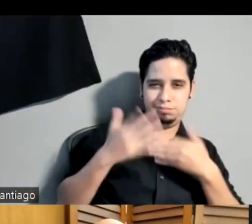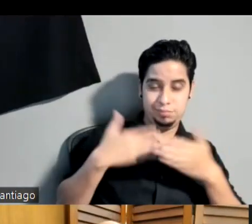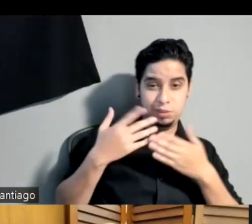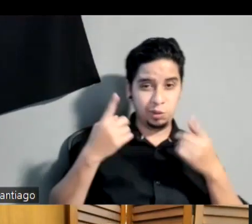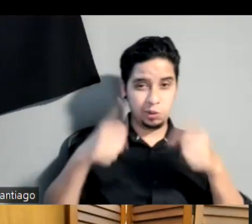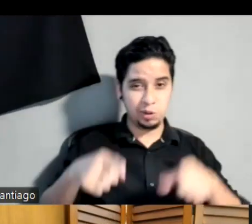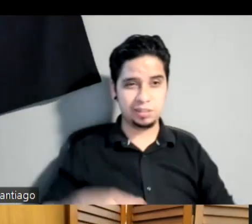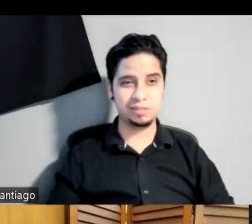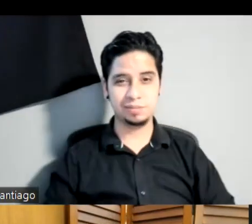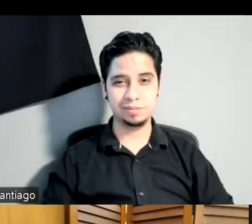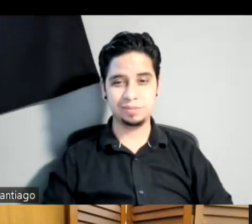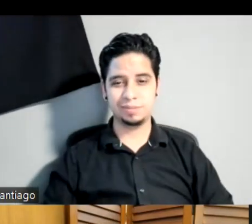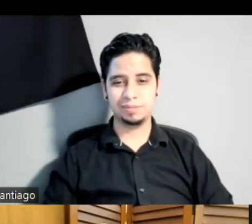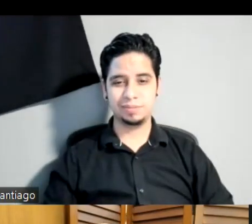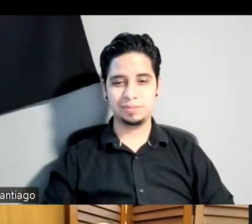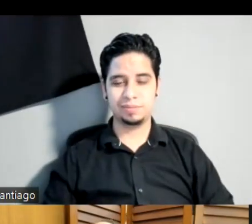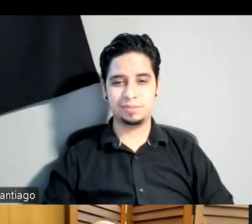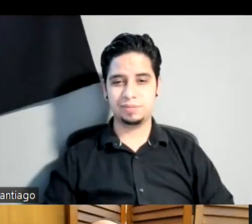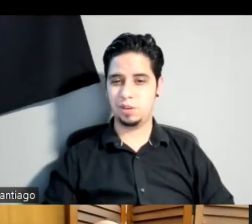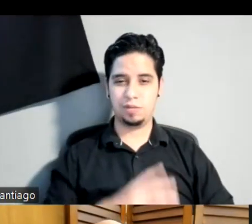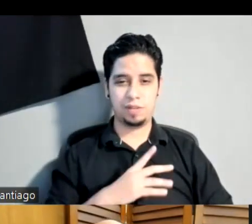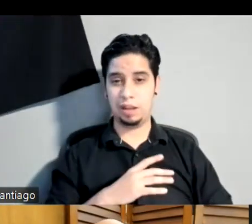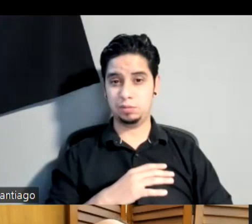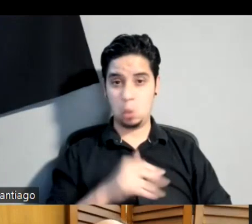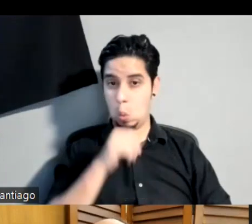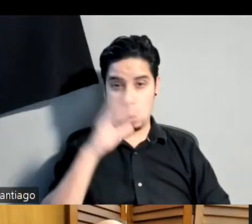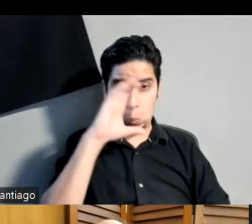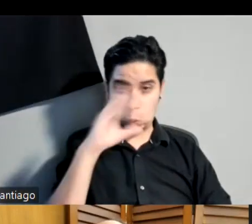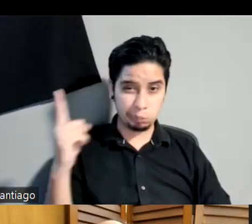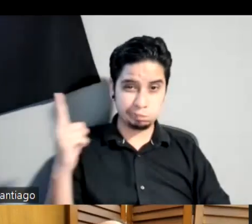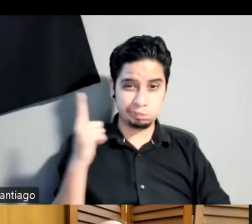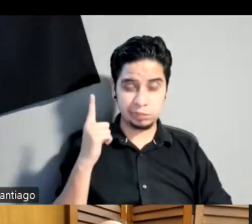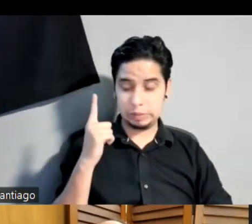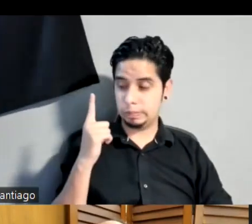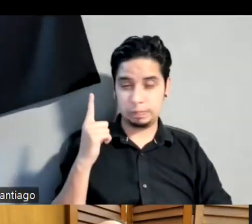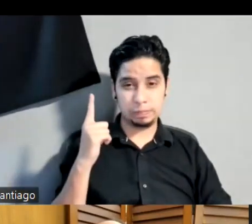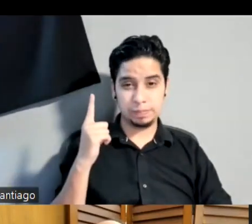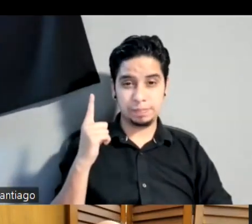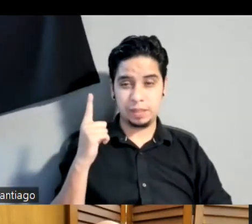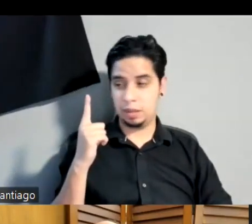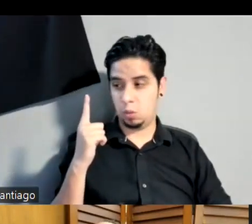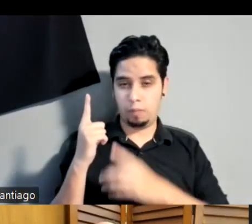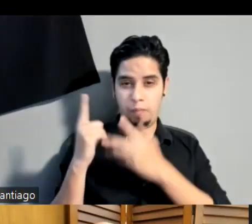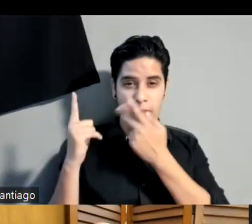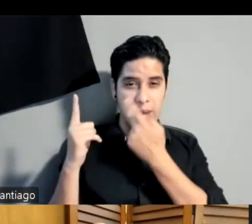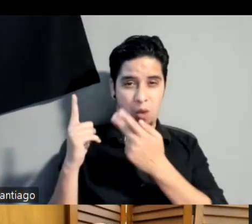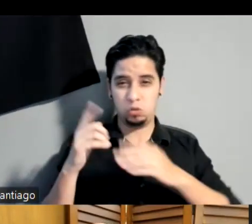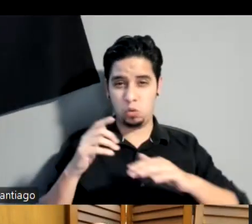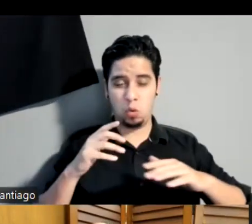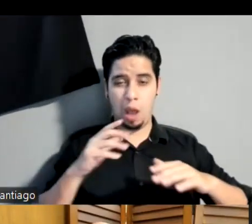cosa? Cuénteme. Yo, sin buscarlo ahí, voy grabando, tú sabes. Cosas